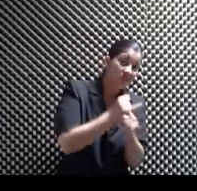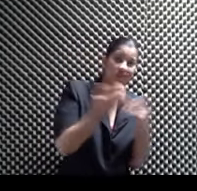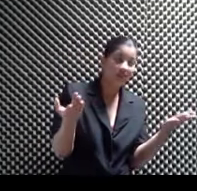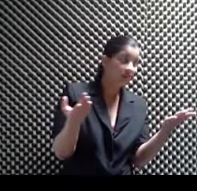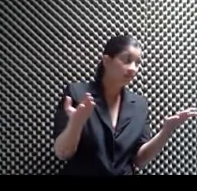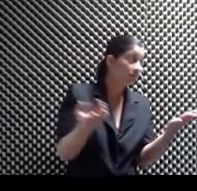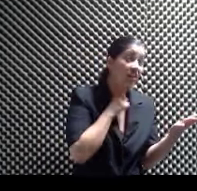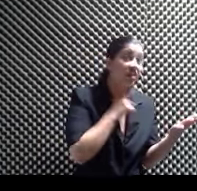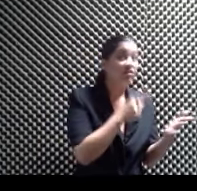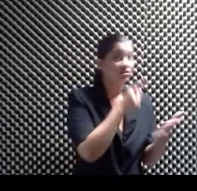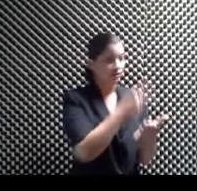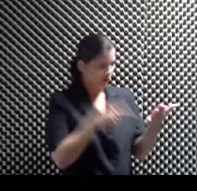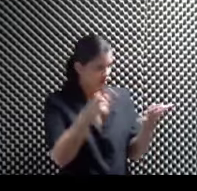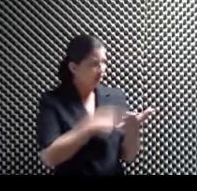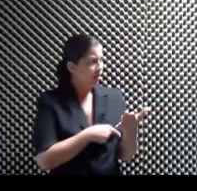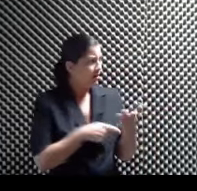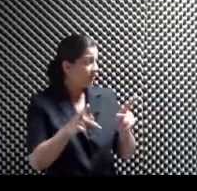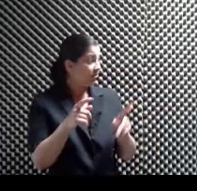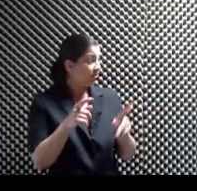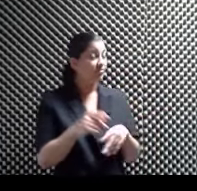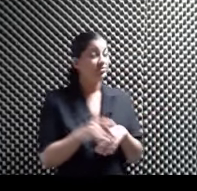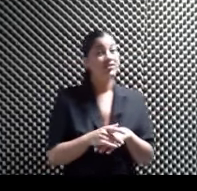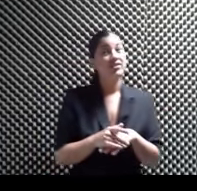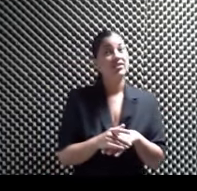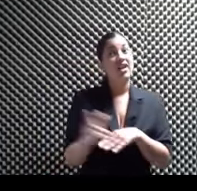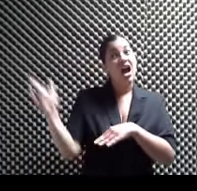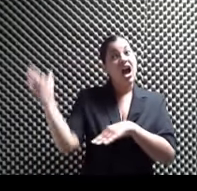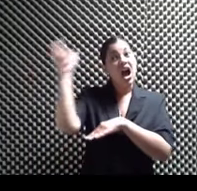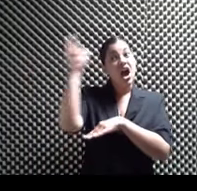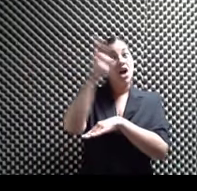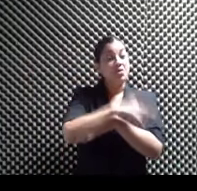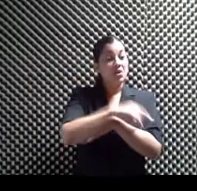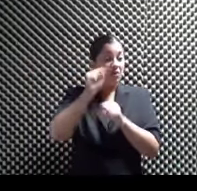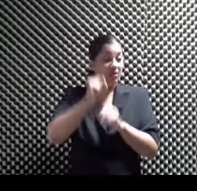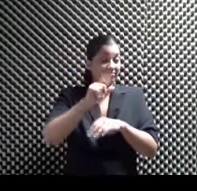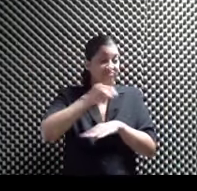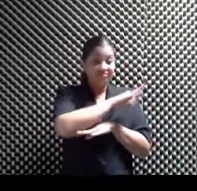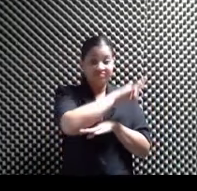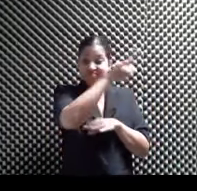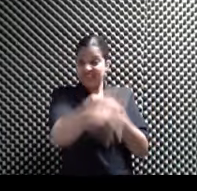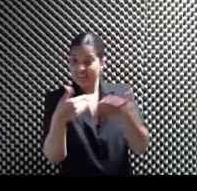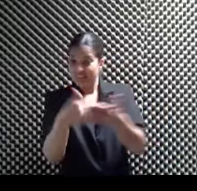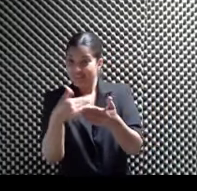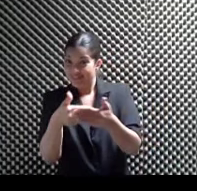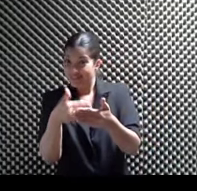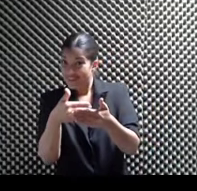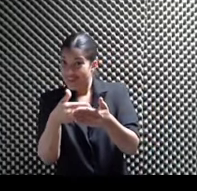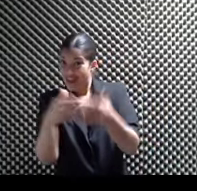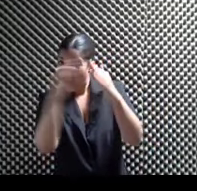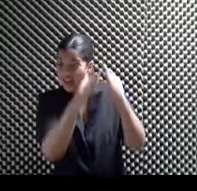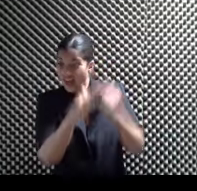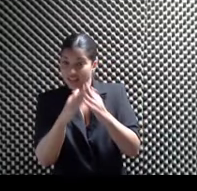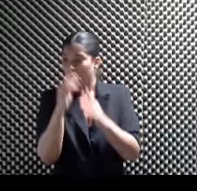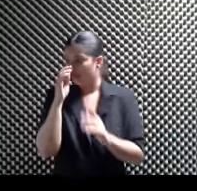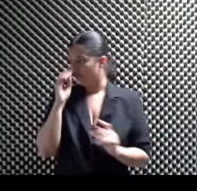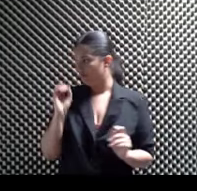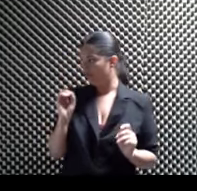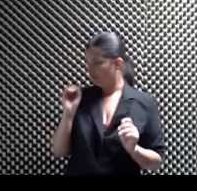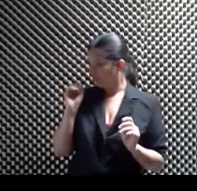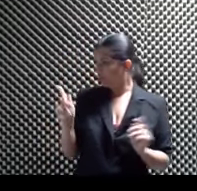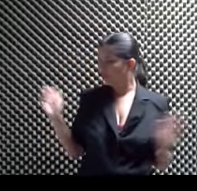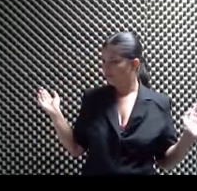criticaban Si Decían Que los Aviones Podían Caer Encima De Las Casas Ok Wow Ok Eso fue Una